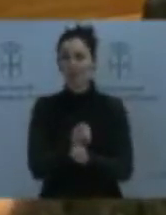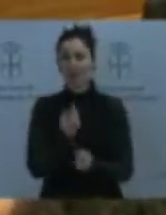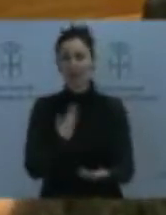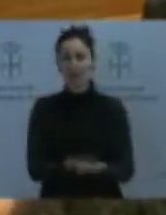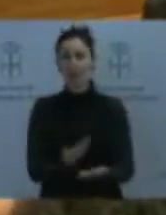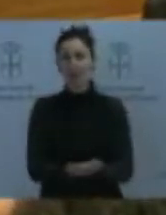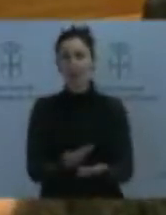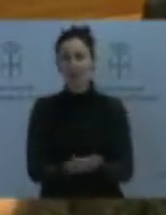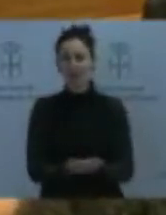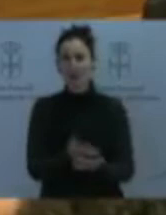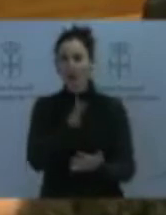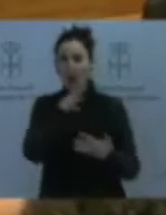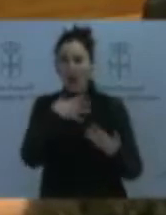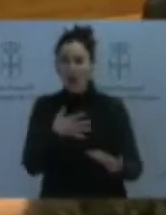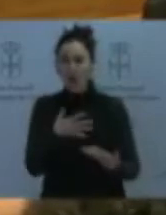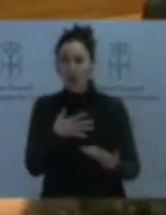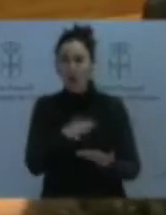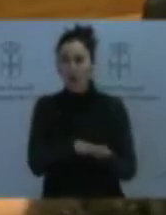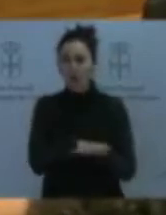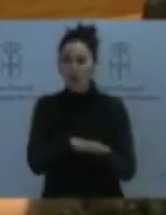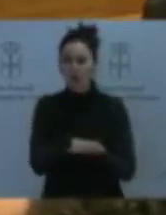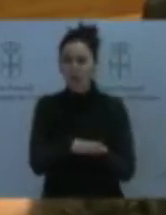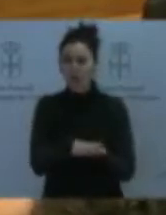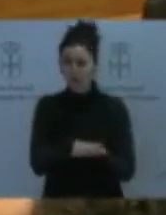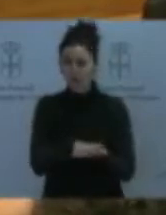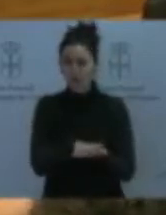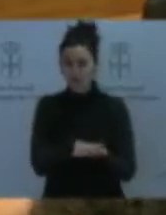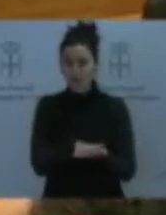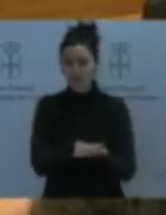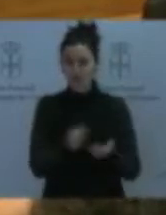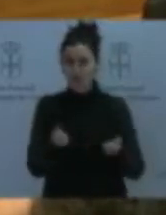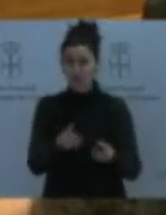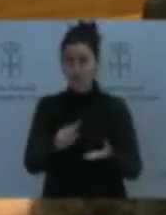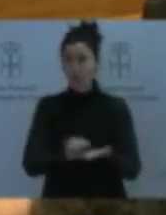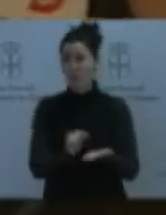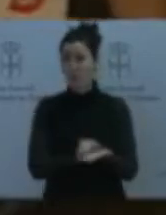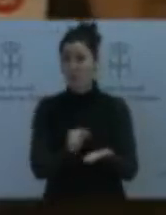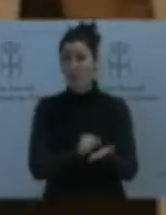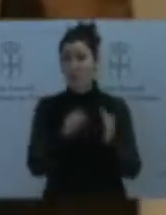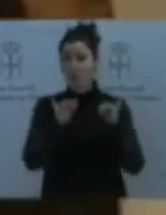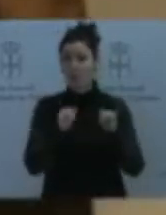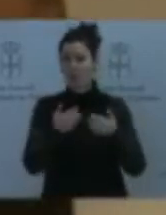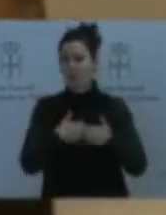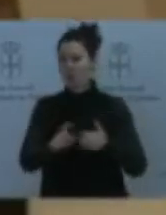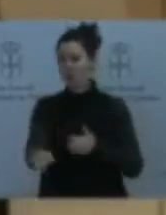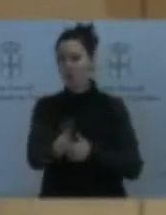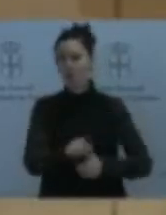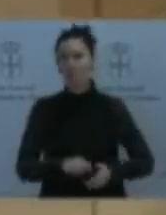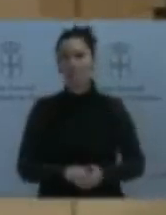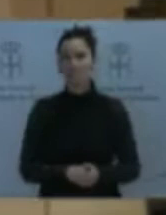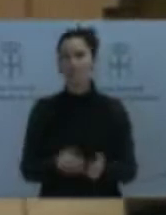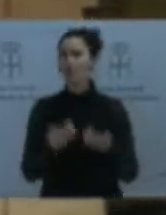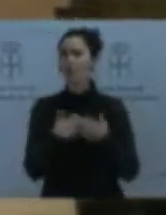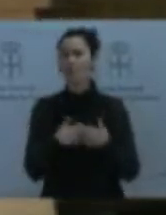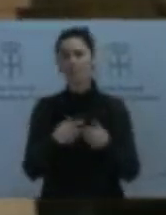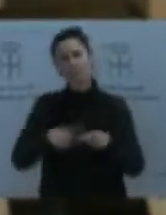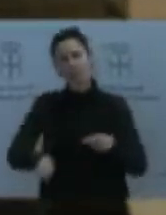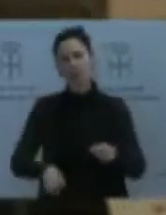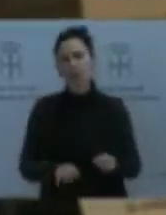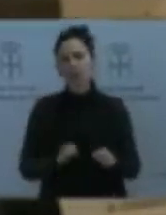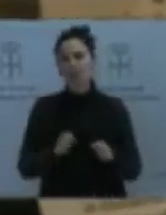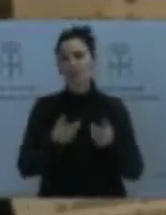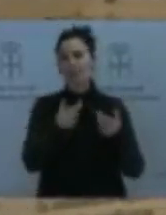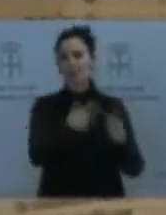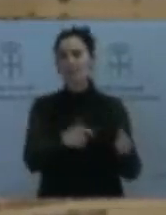en el número de contratos que se hacen, no está en la industria. No está en la industria, está en otros sectores. Por tanto, tendremos que